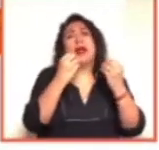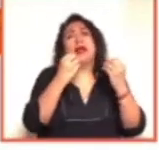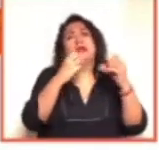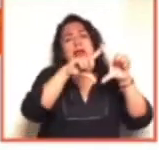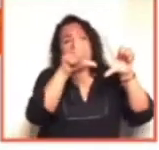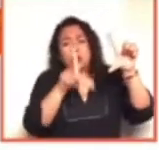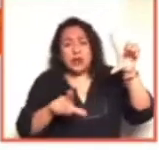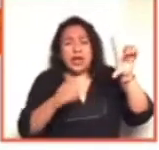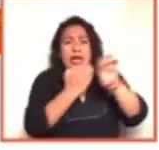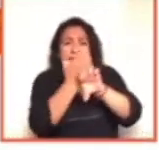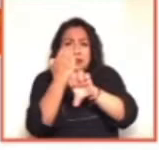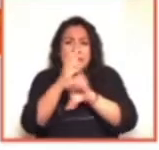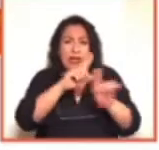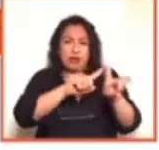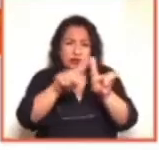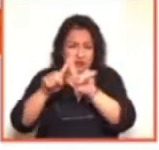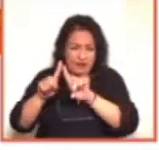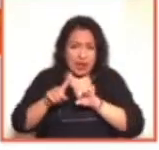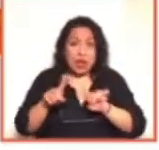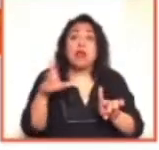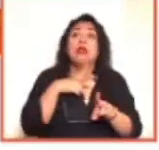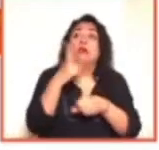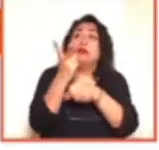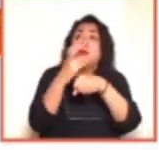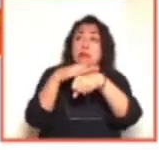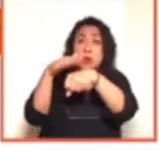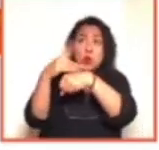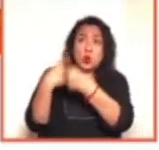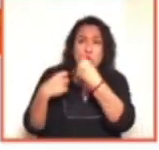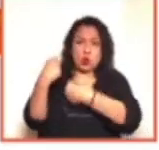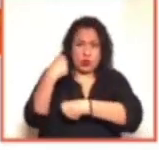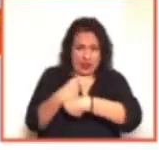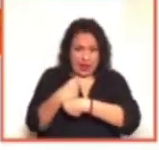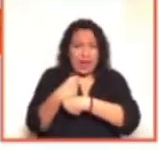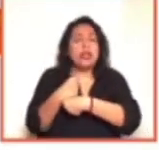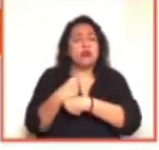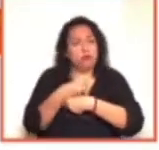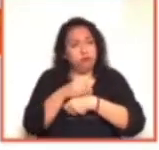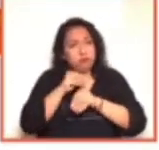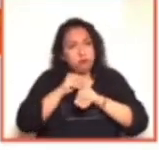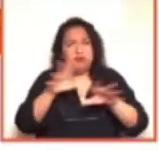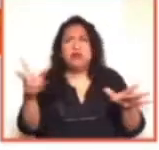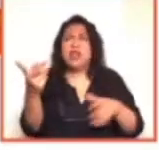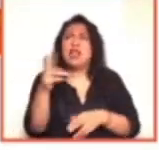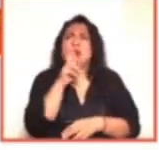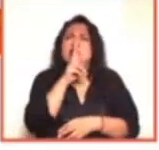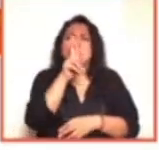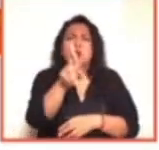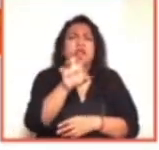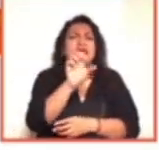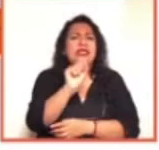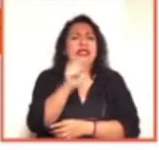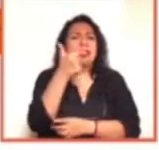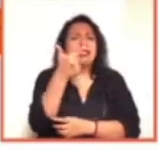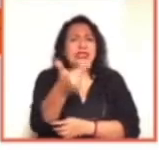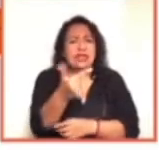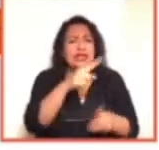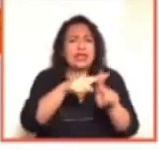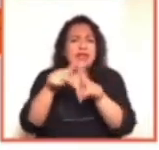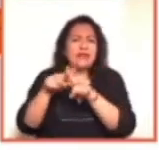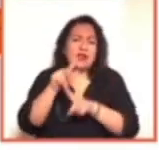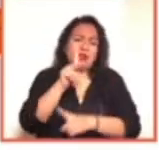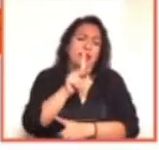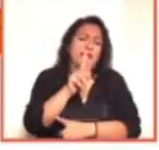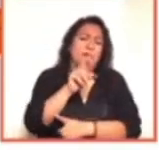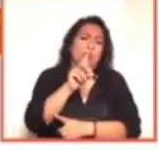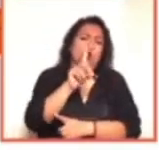República. Lanzamos una convocatoria el año pasado a la cual respondieron 67 producciones de todo el